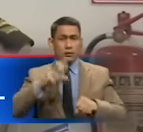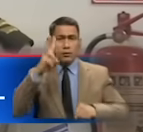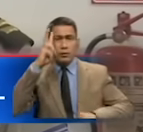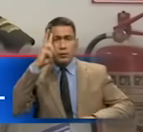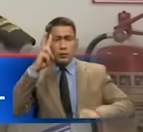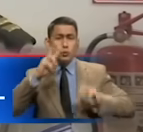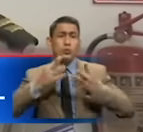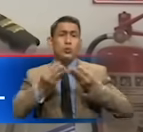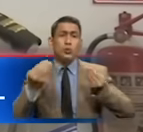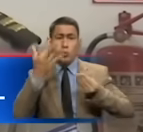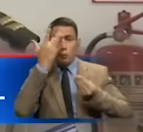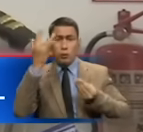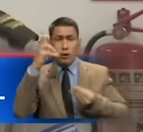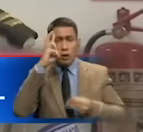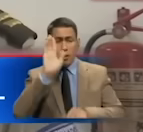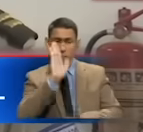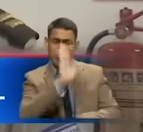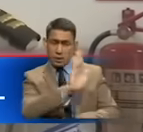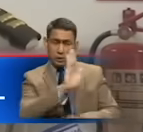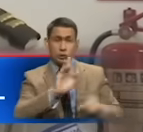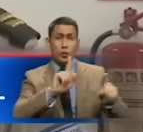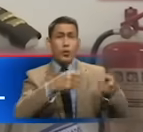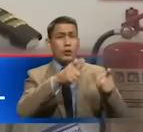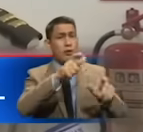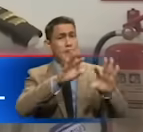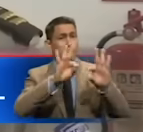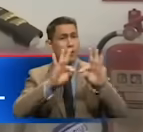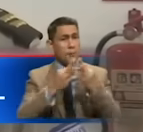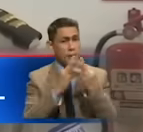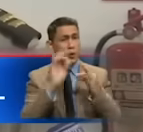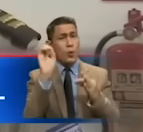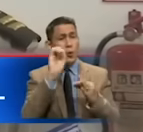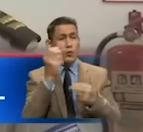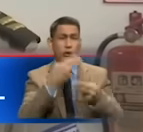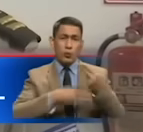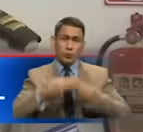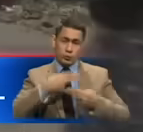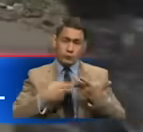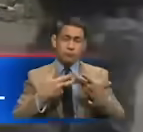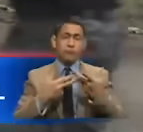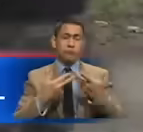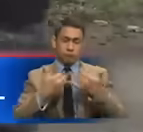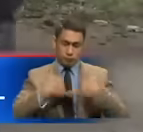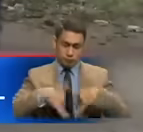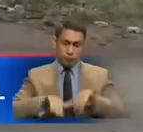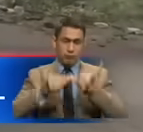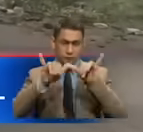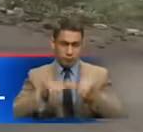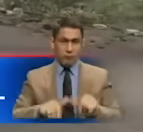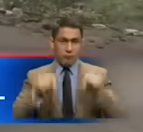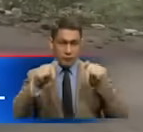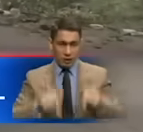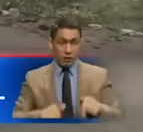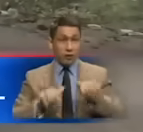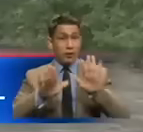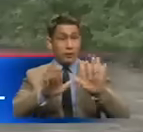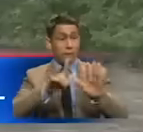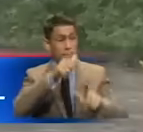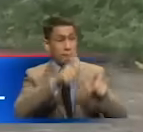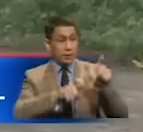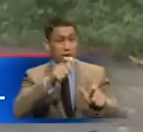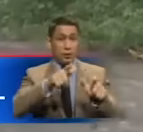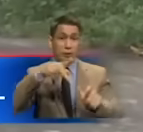es lo que atemoriza a la ciudadanía. Pero vamos a seguir contundentes para que estos resultados se mantengan. Los habitantes de la Nueva Prosperina